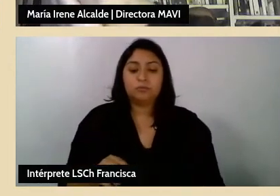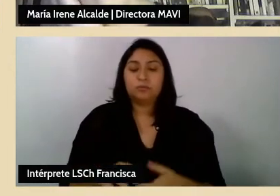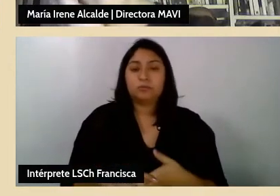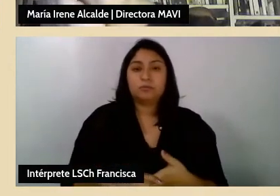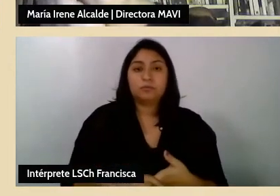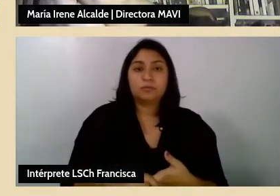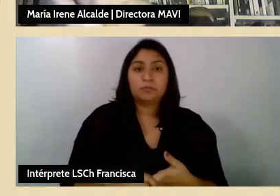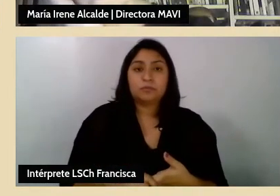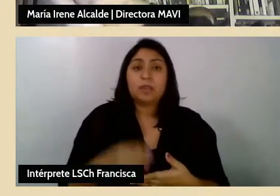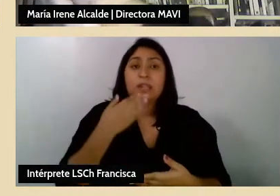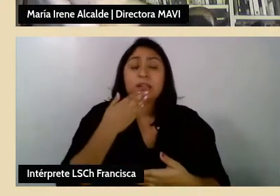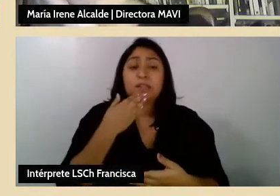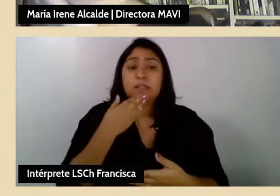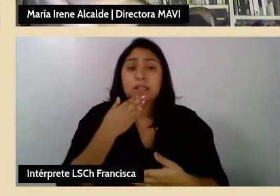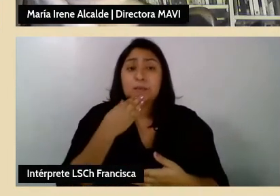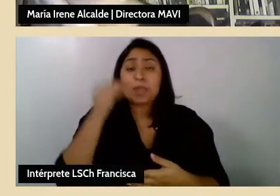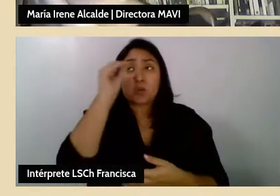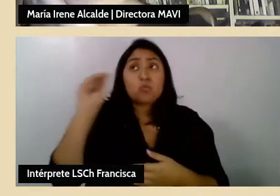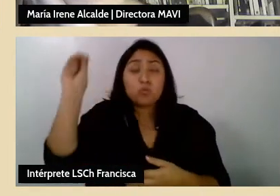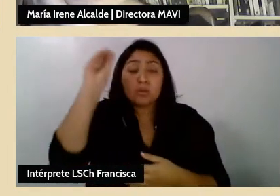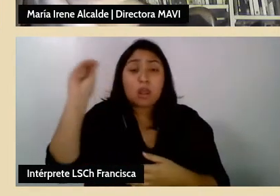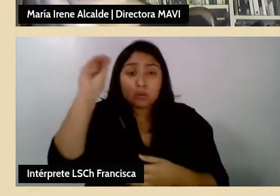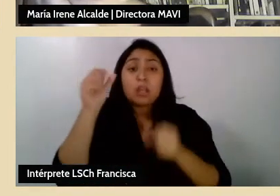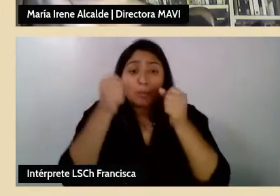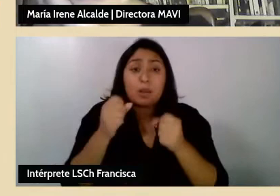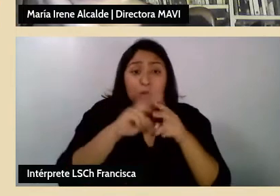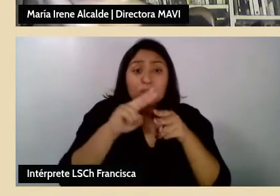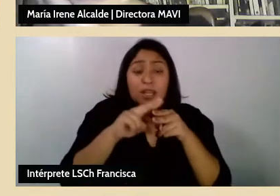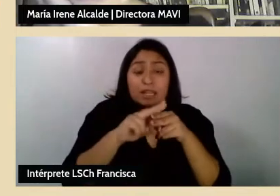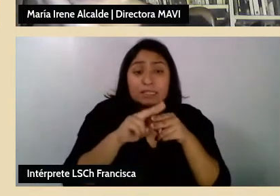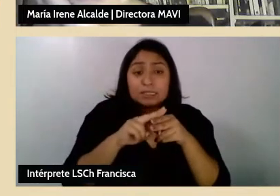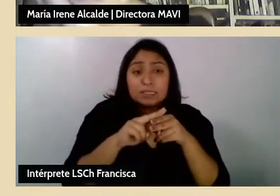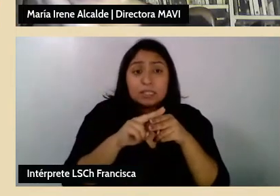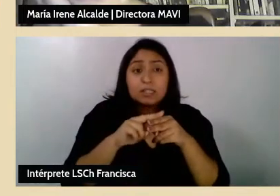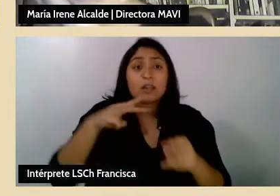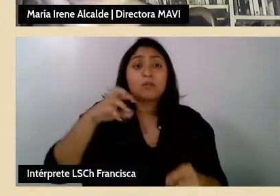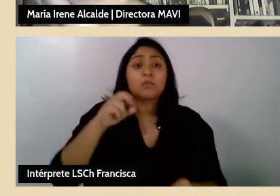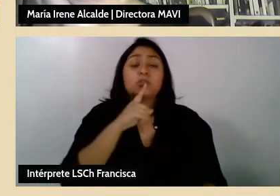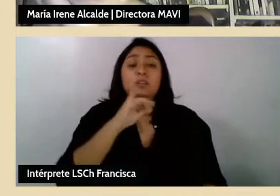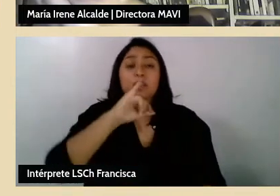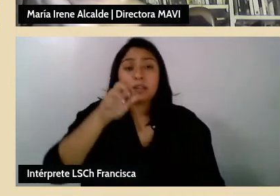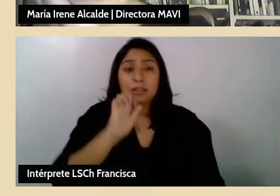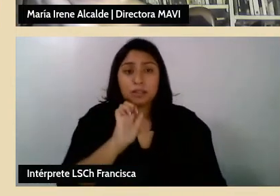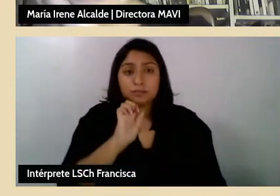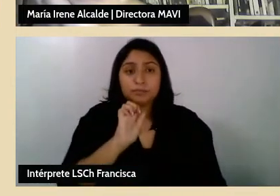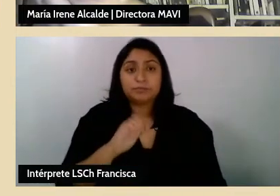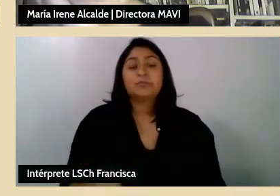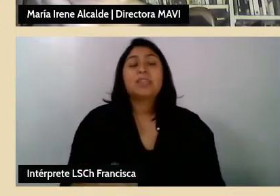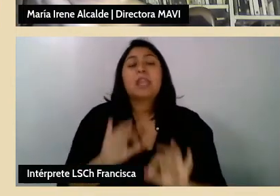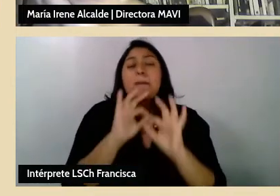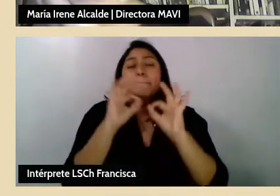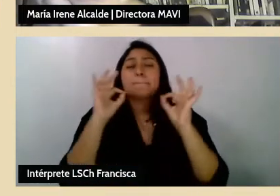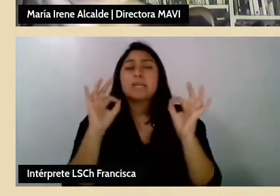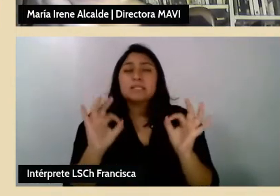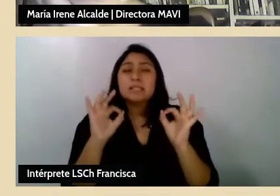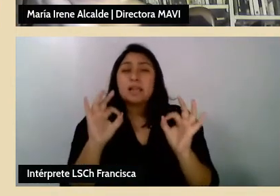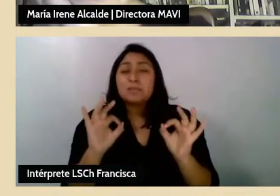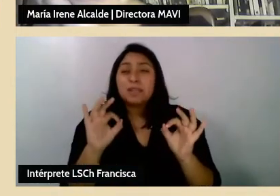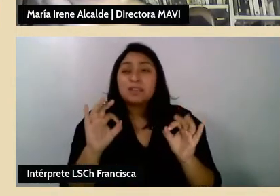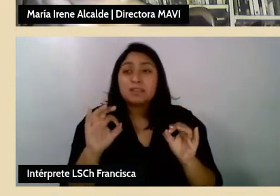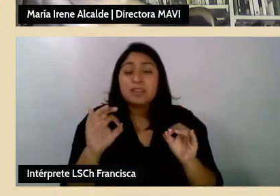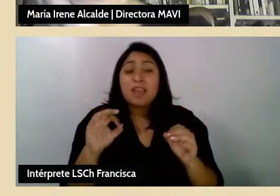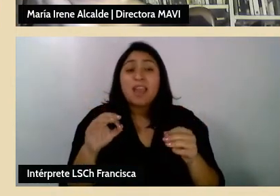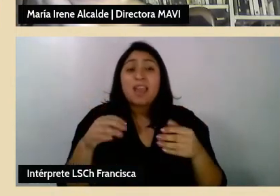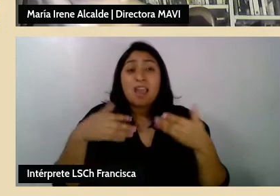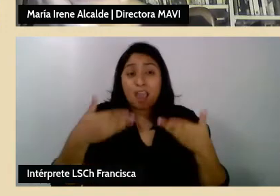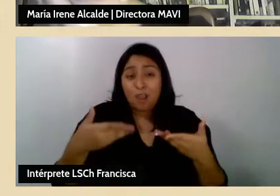en la curatoría también para hacer esos montajes. Y particularmente esta ha sido un montaje muy